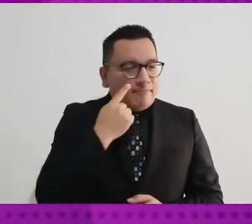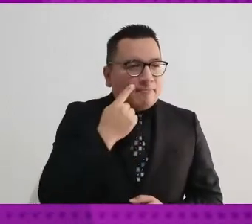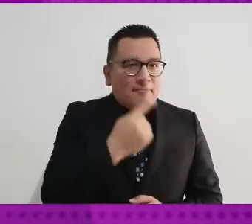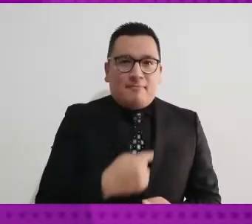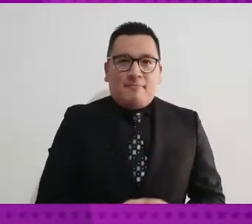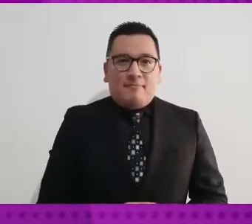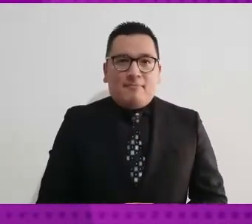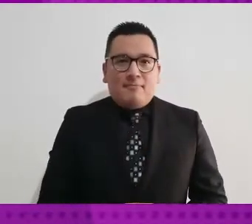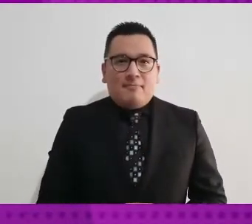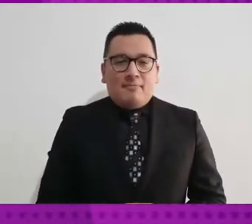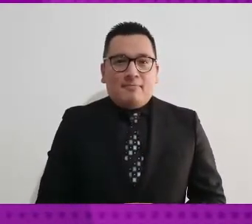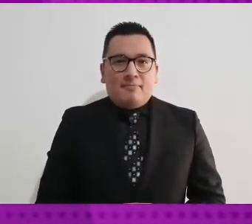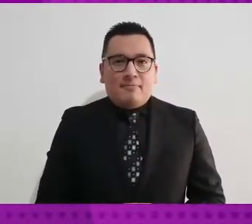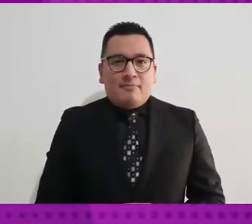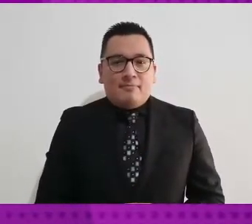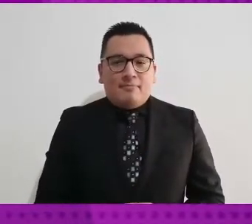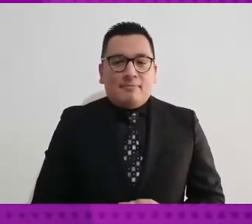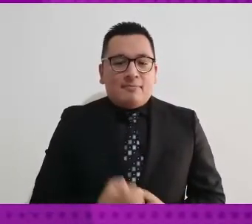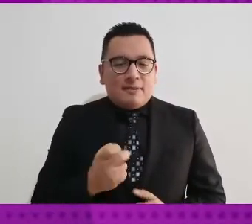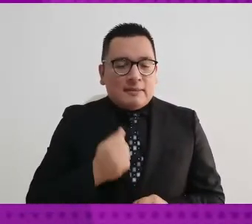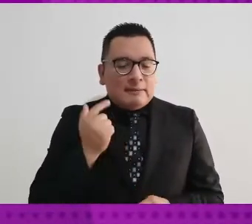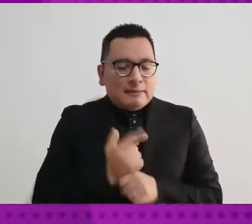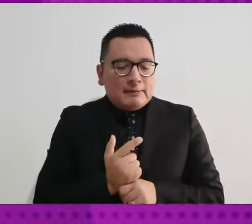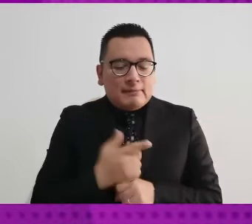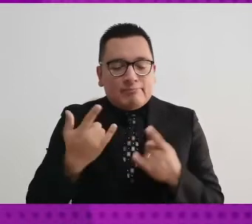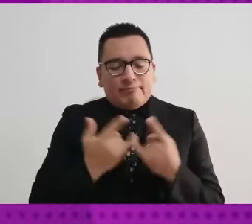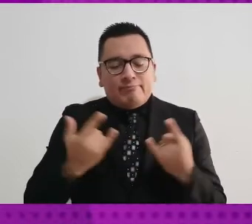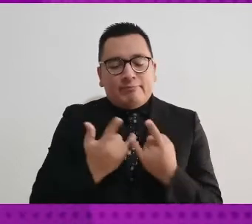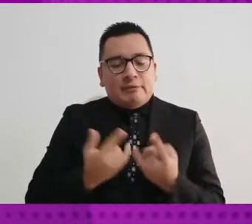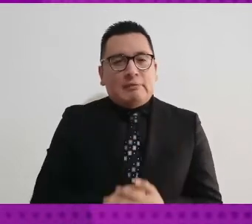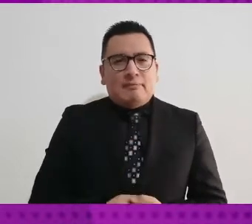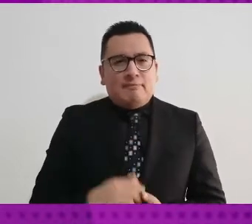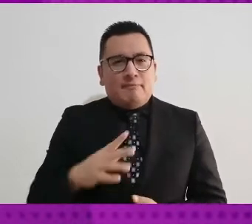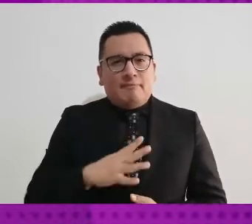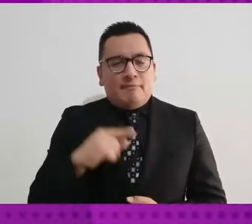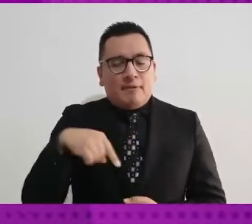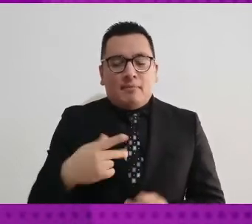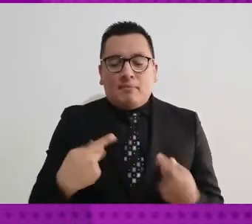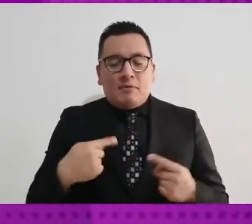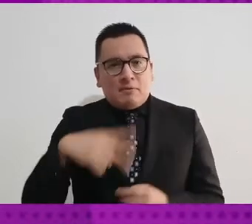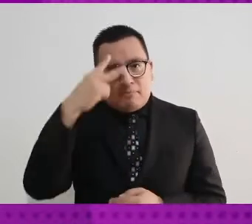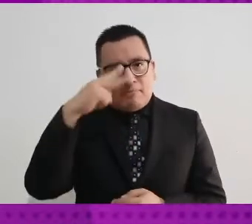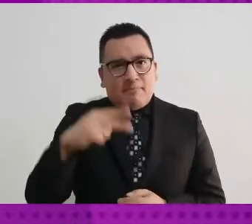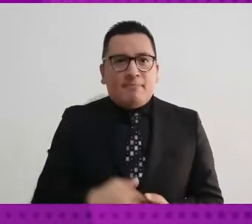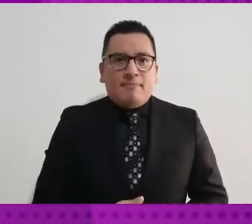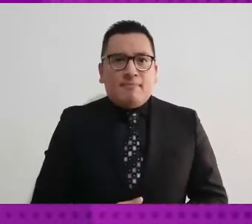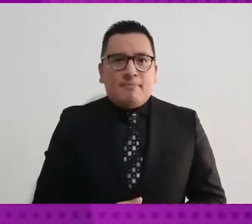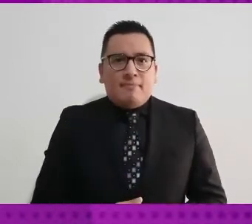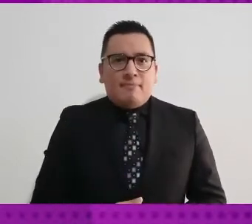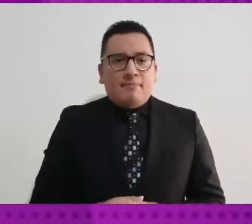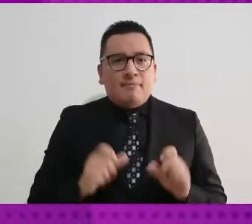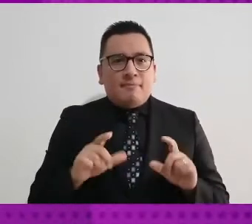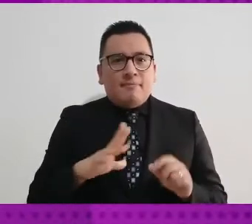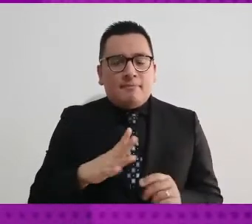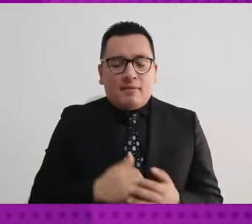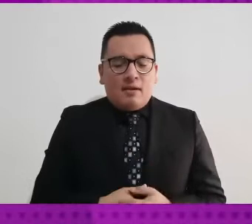dan cuenta justo de la identidad política, de esta historia de identidad política que tenemos las y los mexicanos, ¿no? Es también